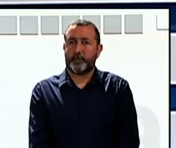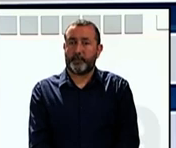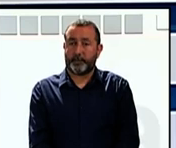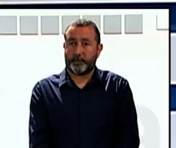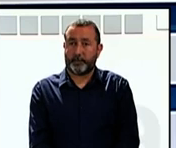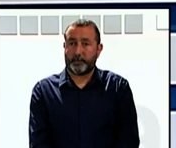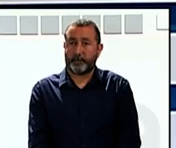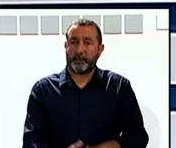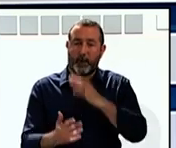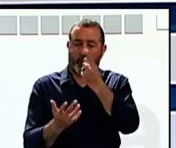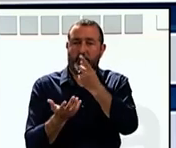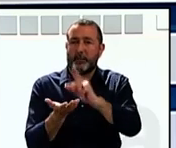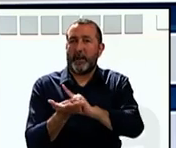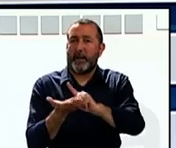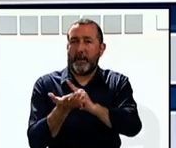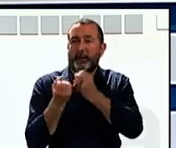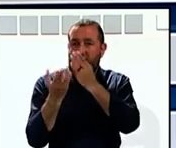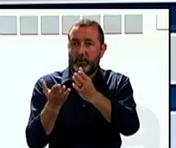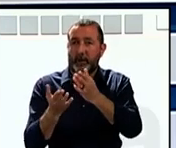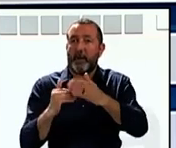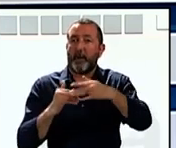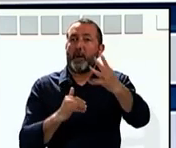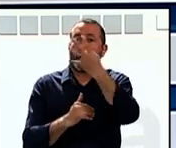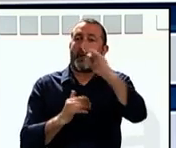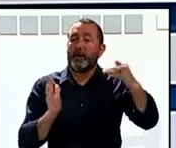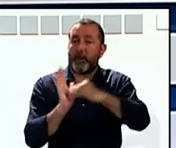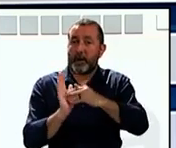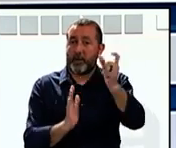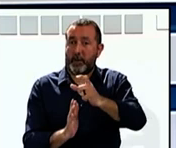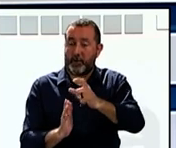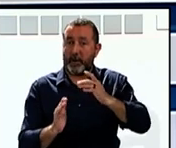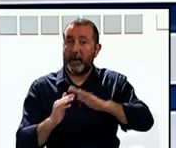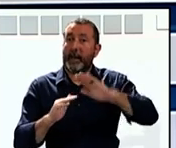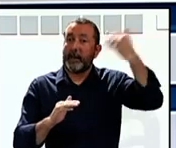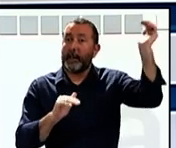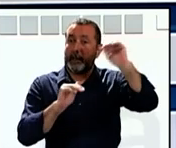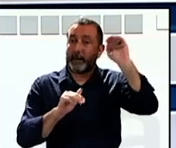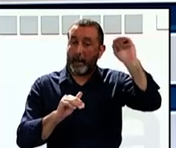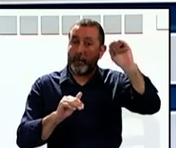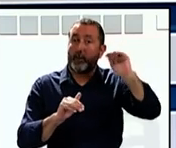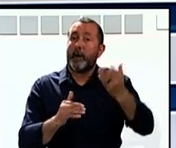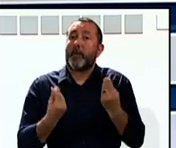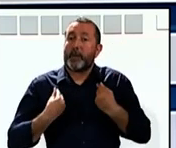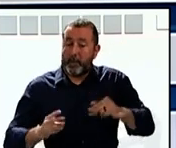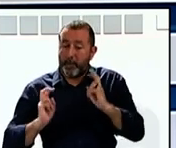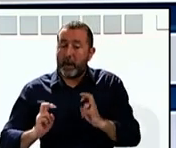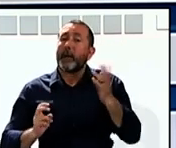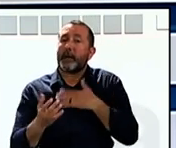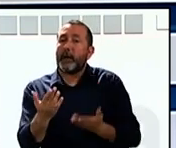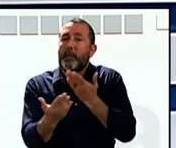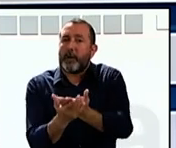y vamos ahora con un dato con los más de 40 mil extranjeros residentes en la provincia de málaga que han solicitado votar en las municipales